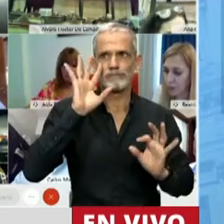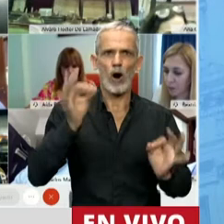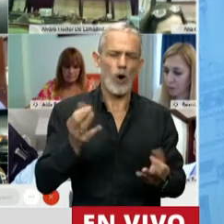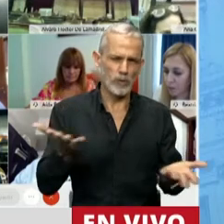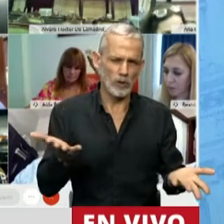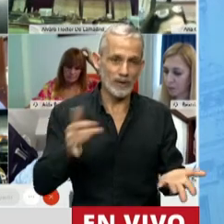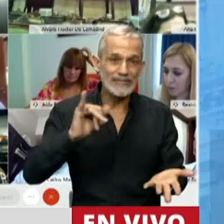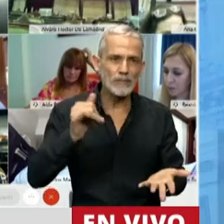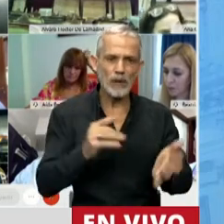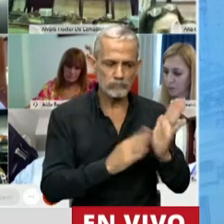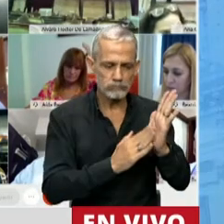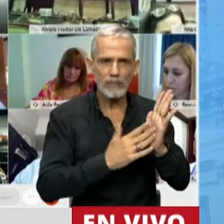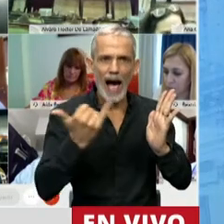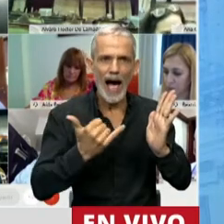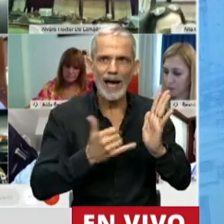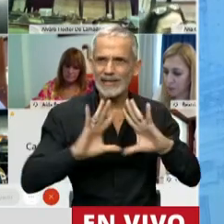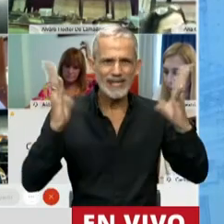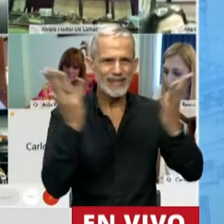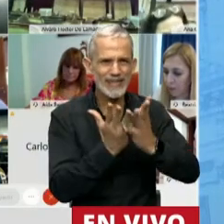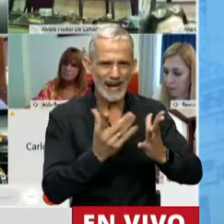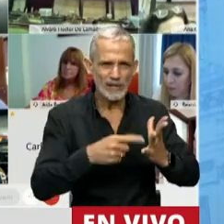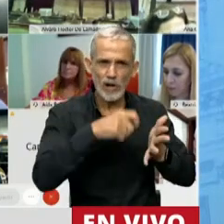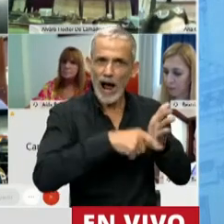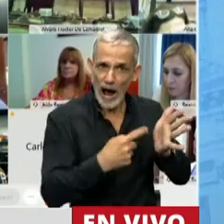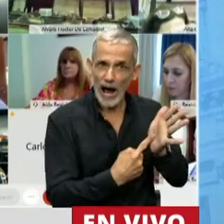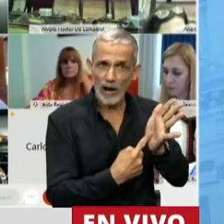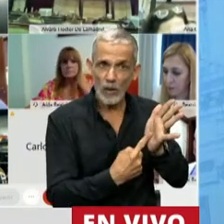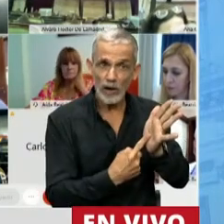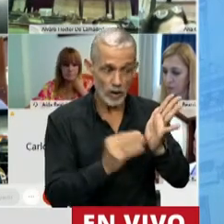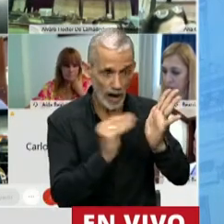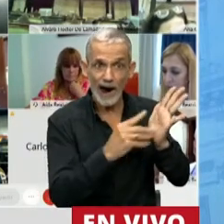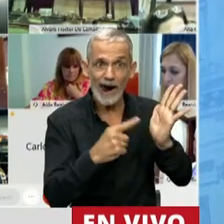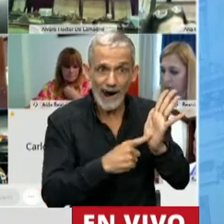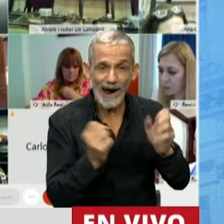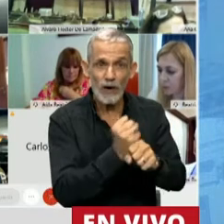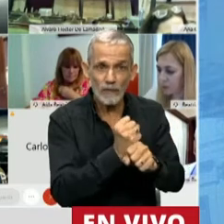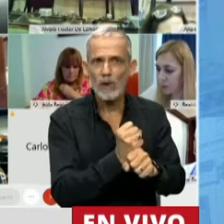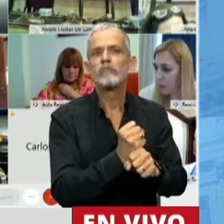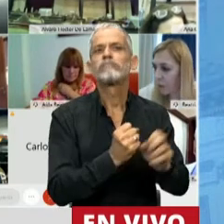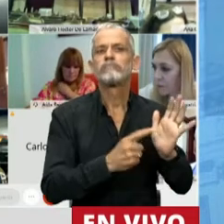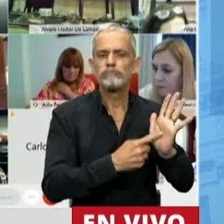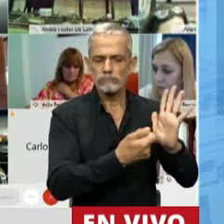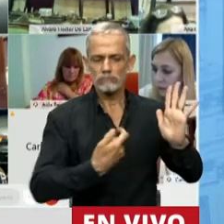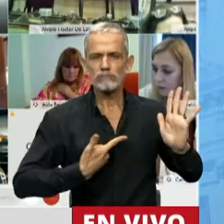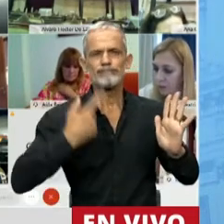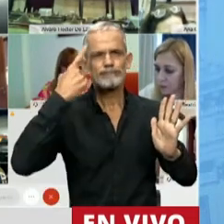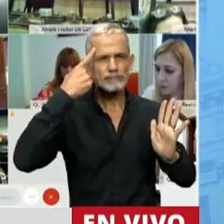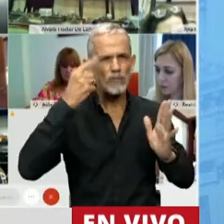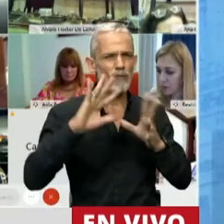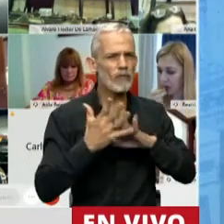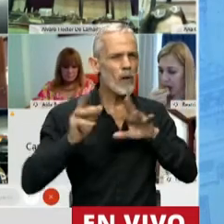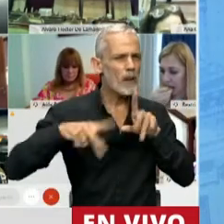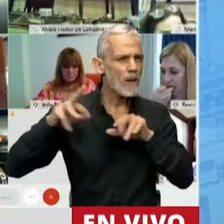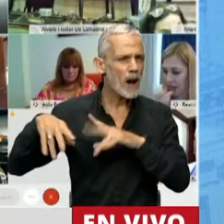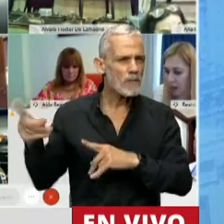pero que un instrumento de naturaleza internacional como este lo venga a ratificar, permite pensar un conjunto de políticas